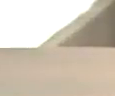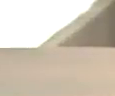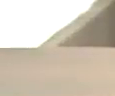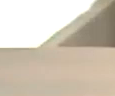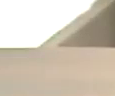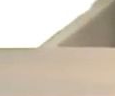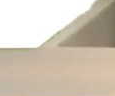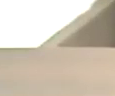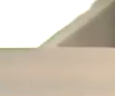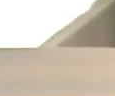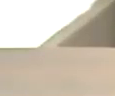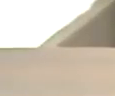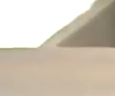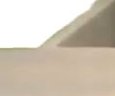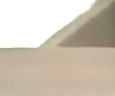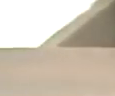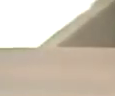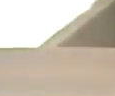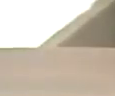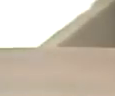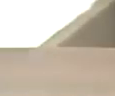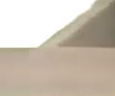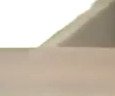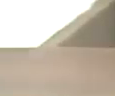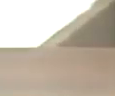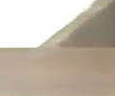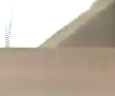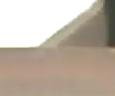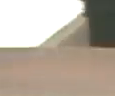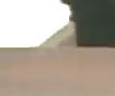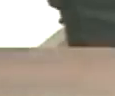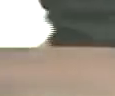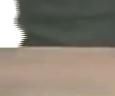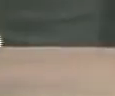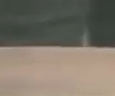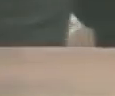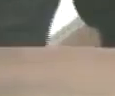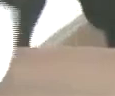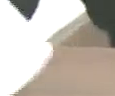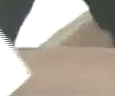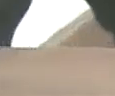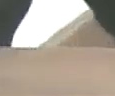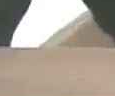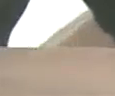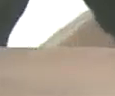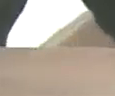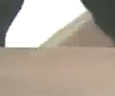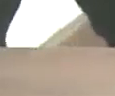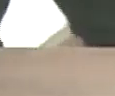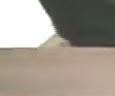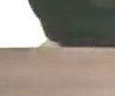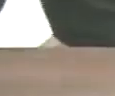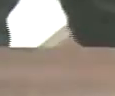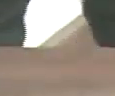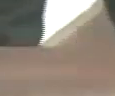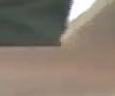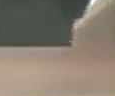ágave cocuy, procurando mantener la diversidad biológica propia de cada territorio. El Estado